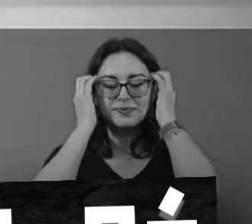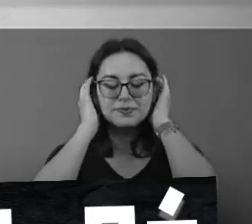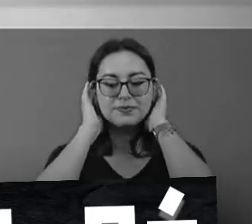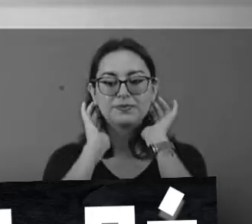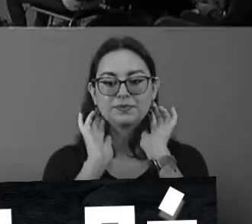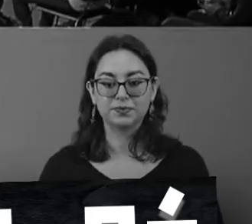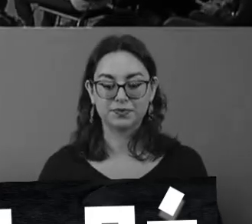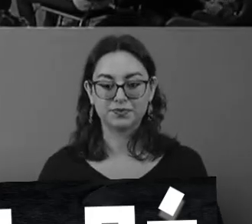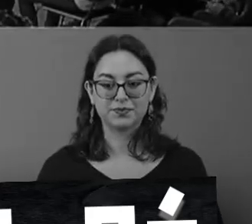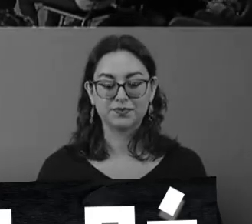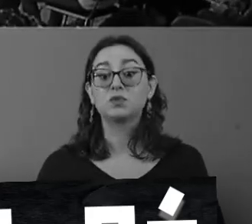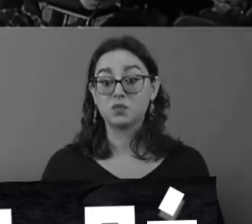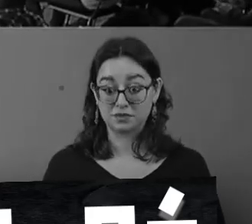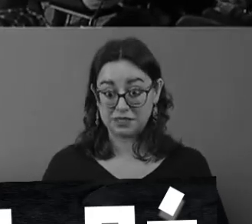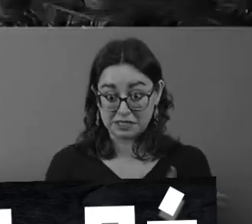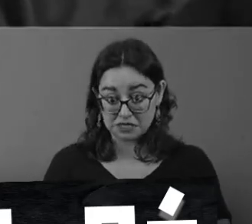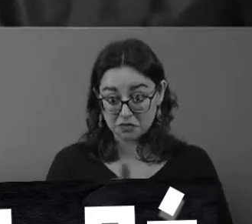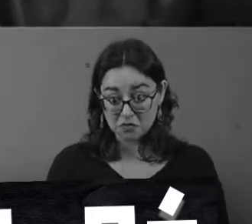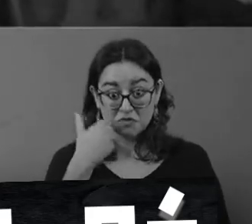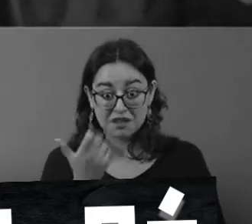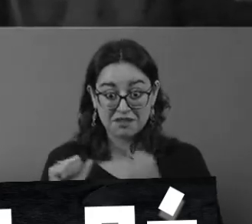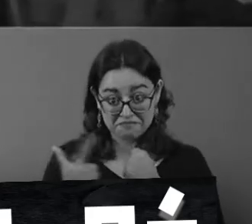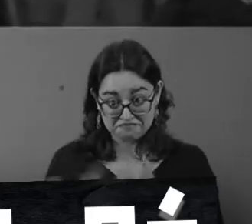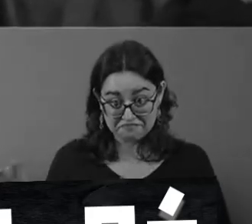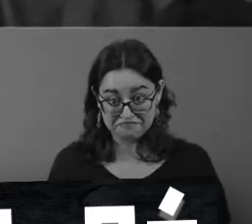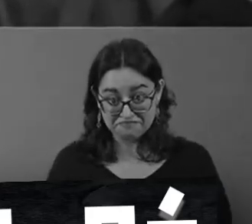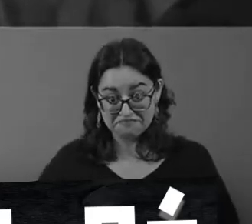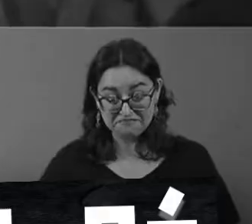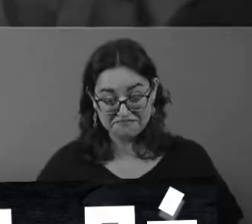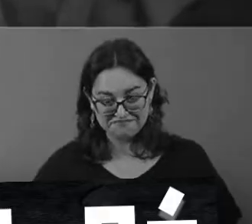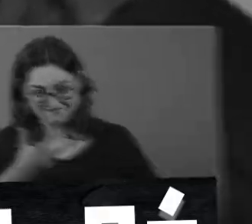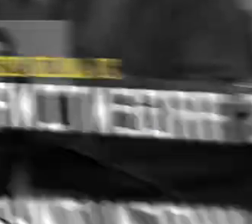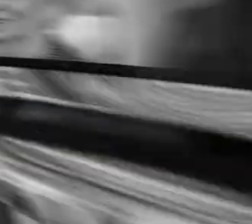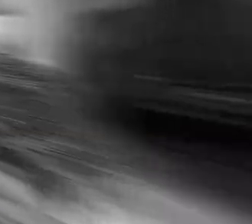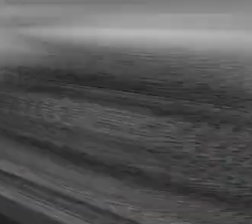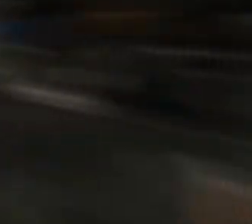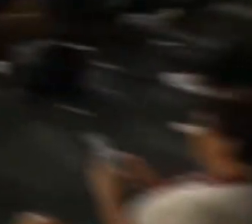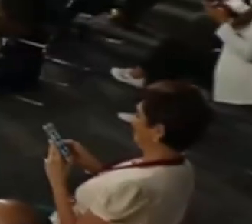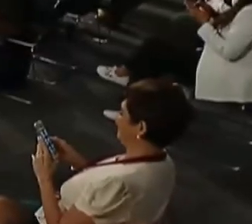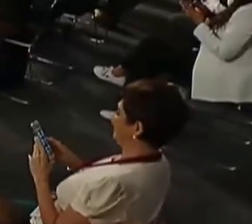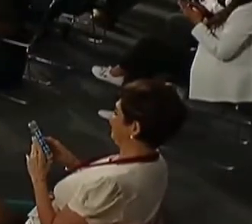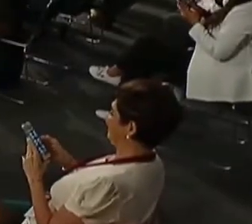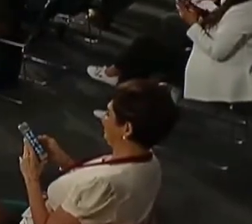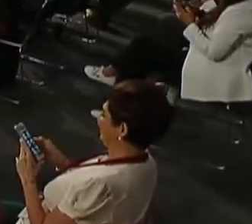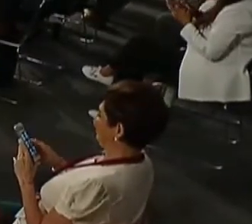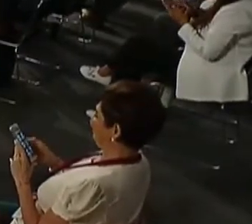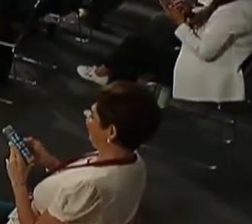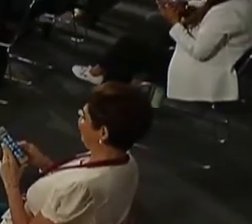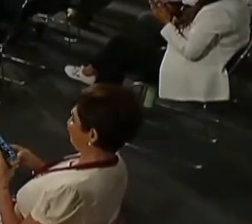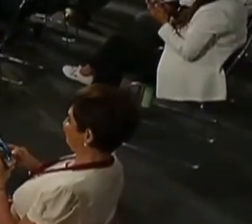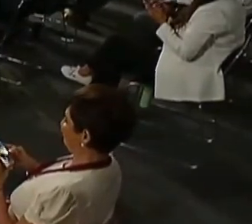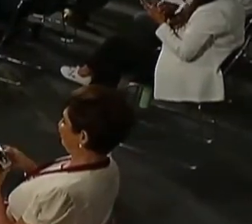Si al rato quieres tomar la palabra, decir algo. Bueno, vamos. Nos da muchísimo